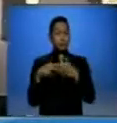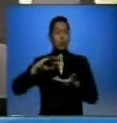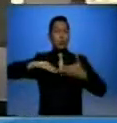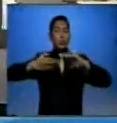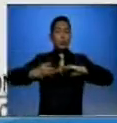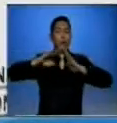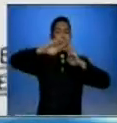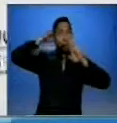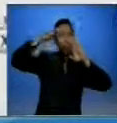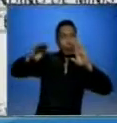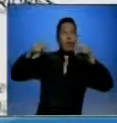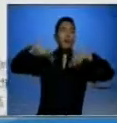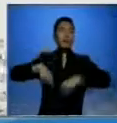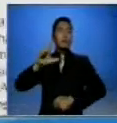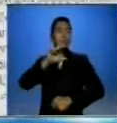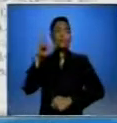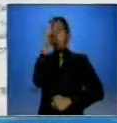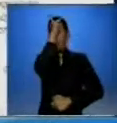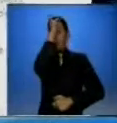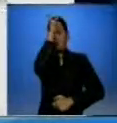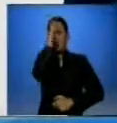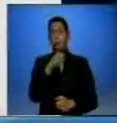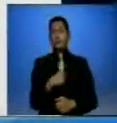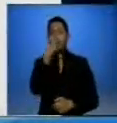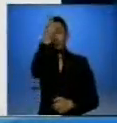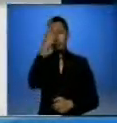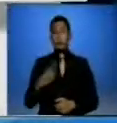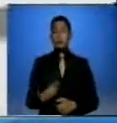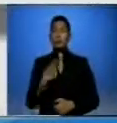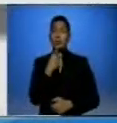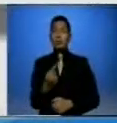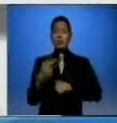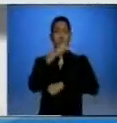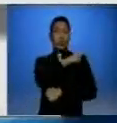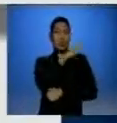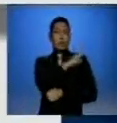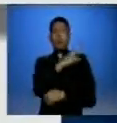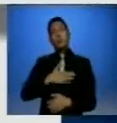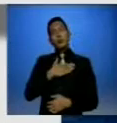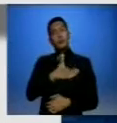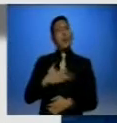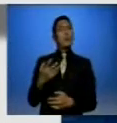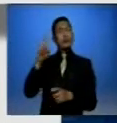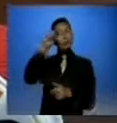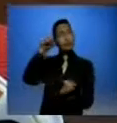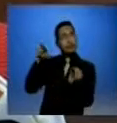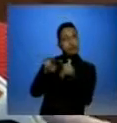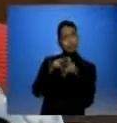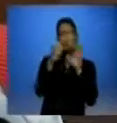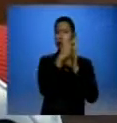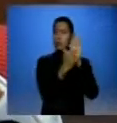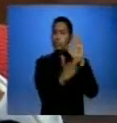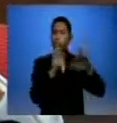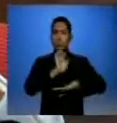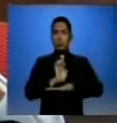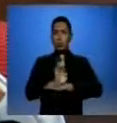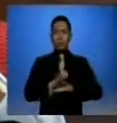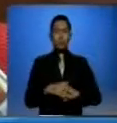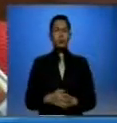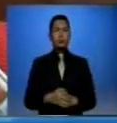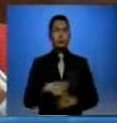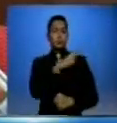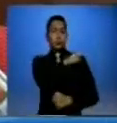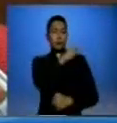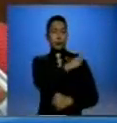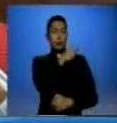en Perú. La resolución insta a la universidad a guardar armonía con la normativa ecuatoriana. Esta universidad tiene